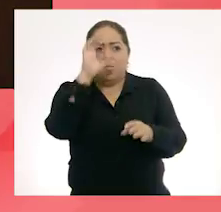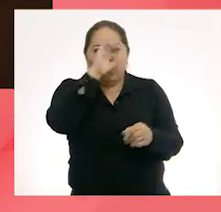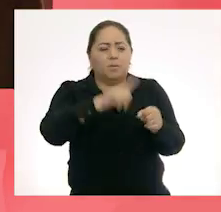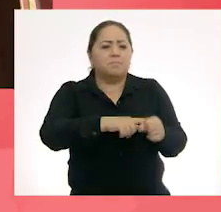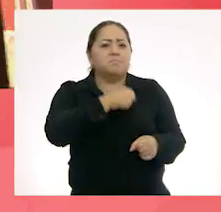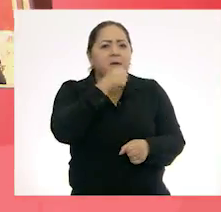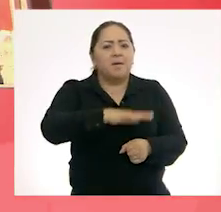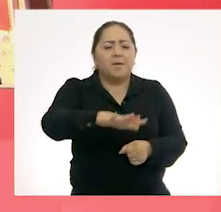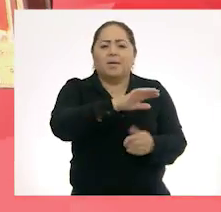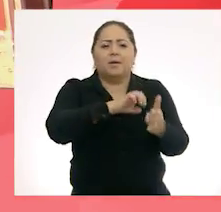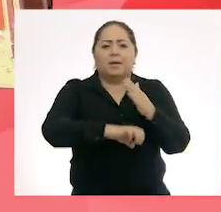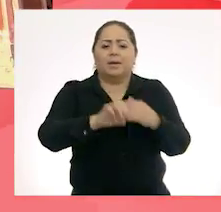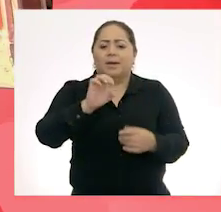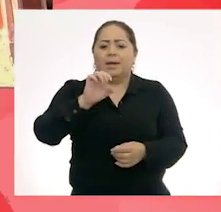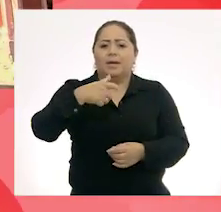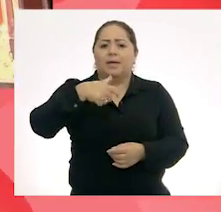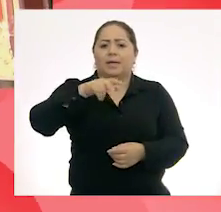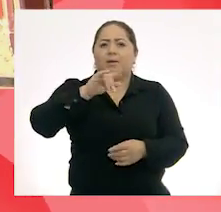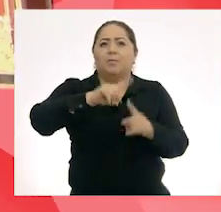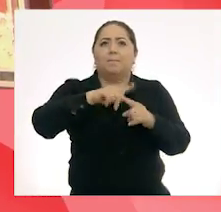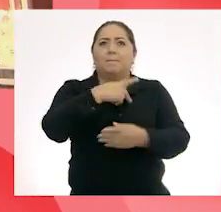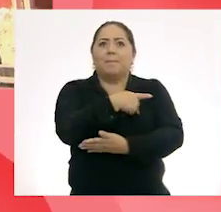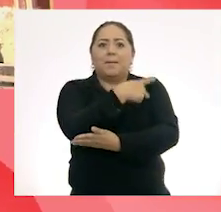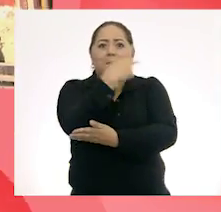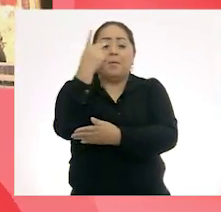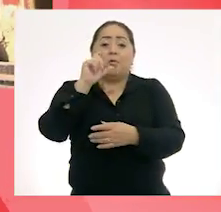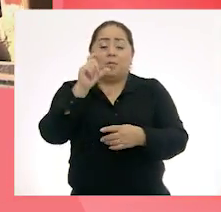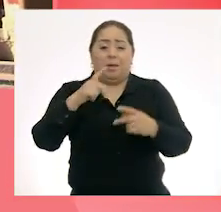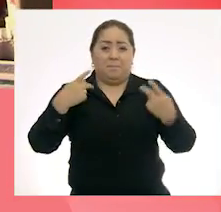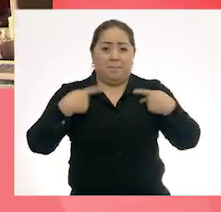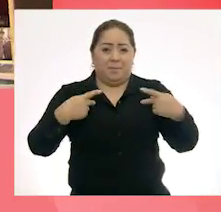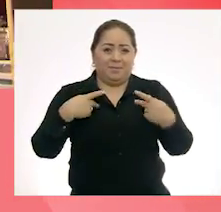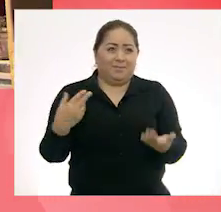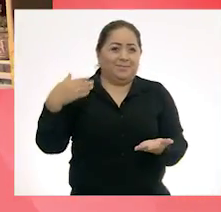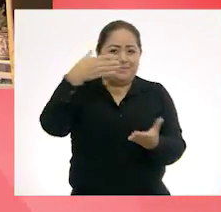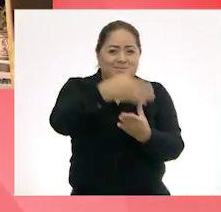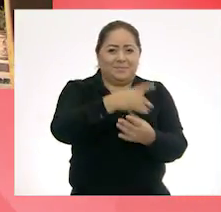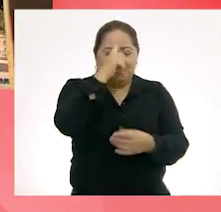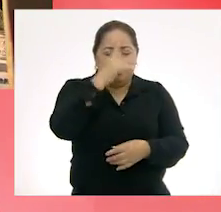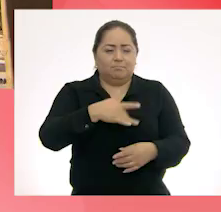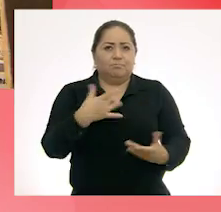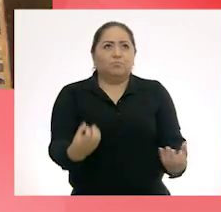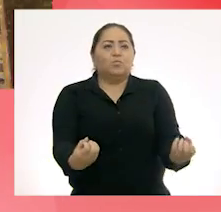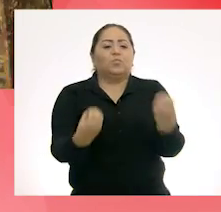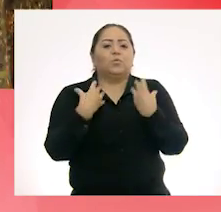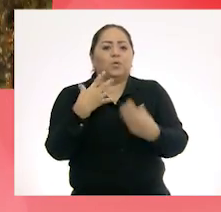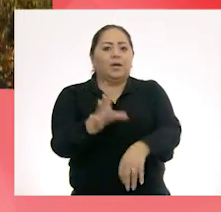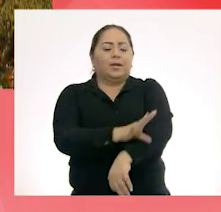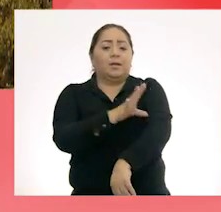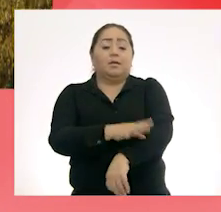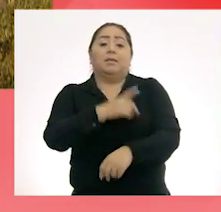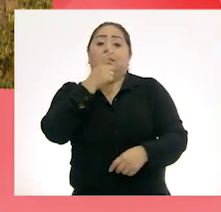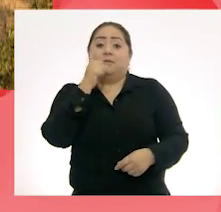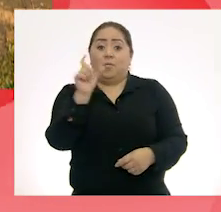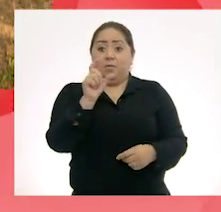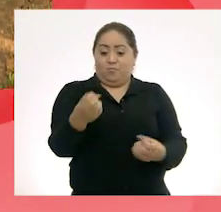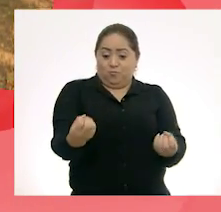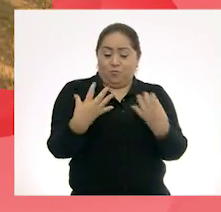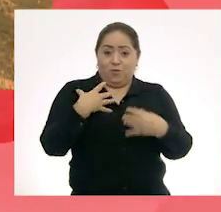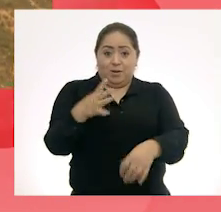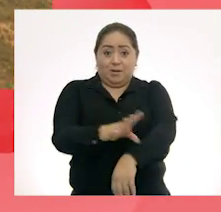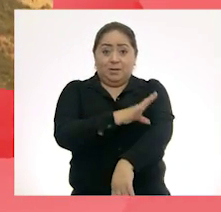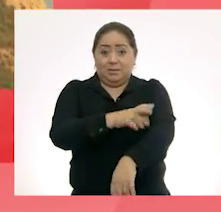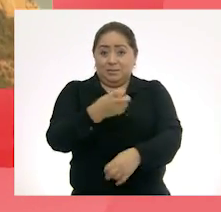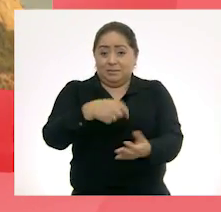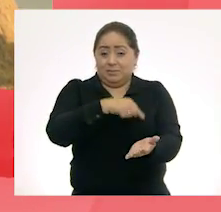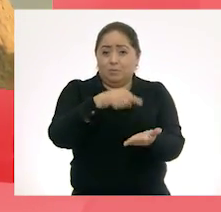culturales, como el equinoccio de primavera, donde la gente viene a la peña a tomar energía. Dicen que quien recibe energía de esta